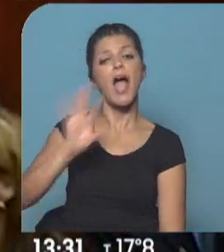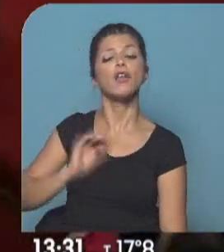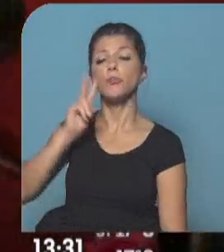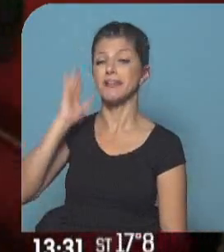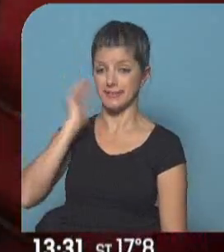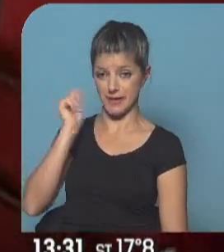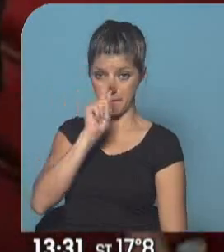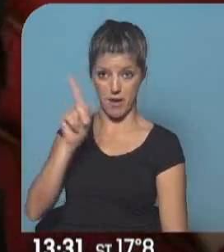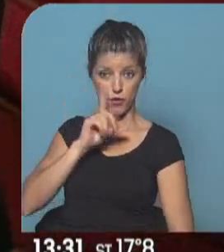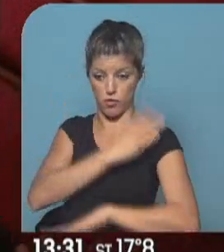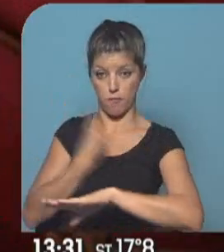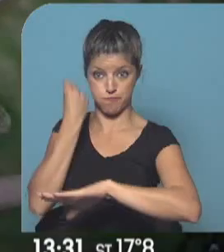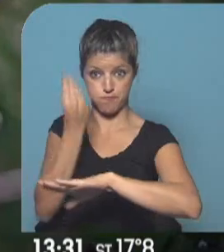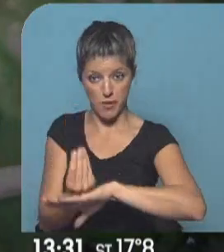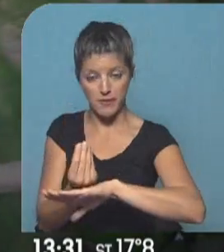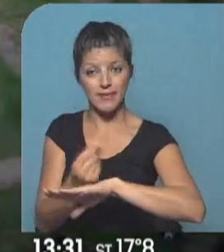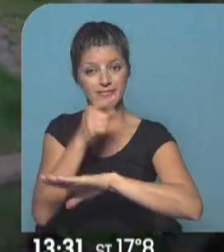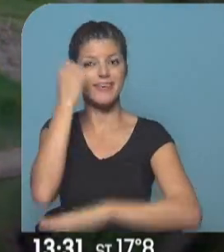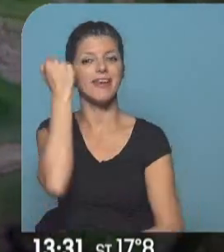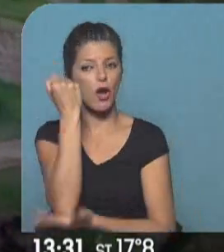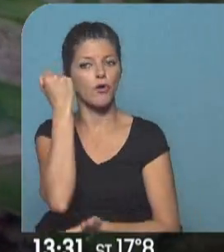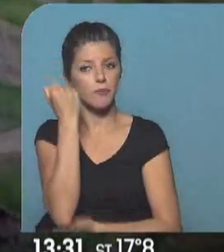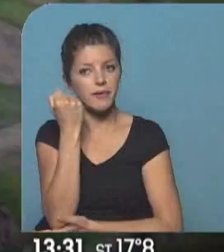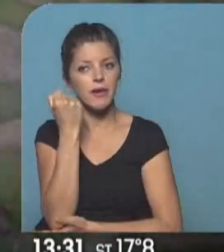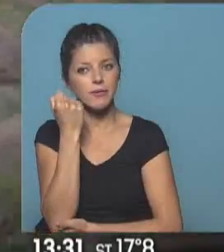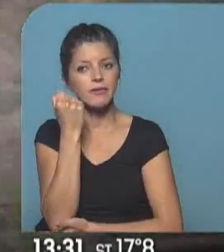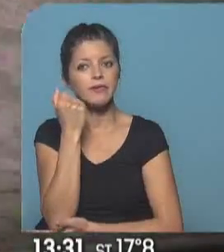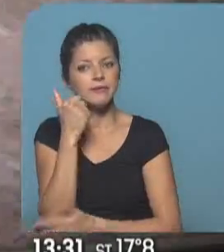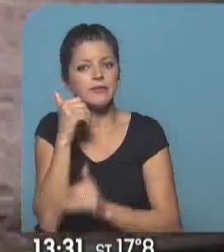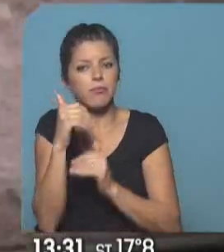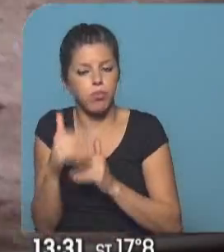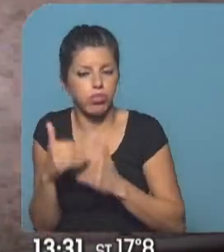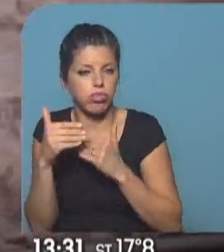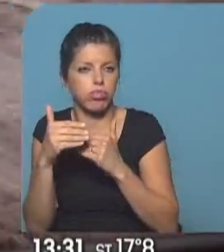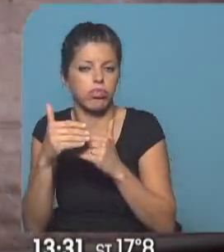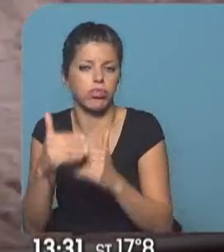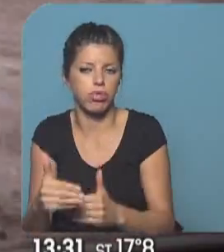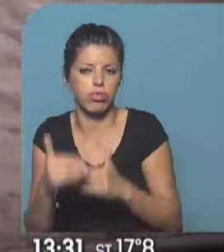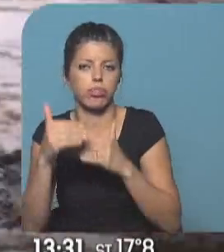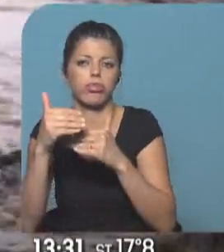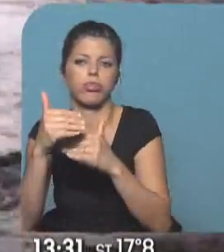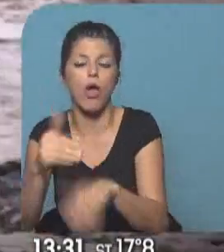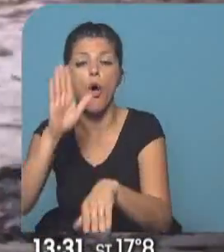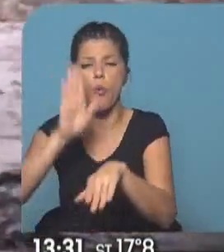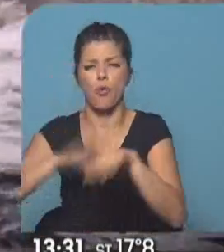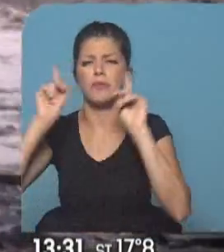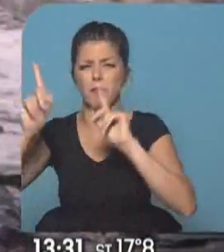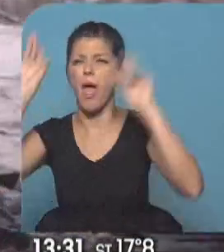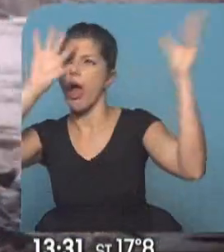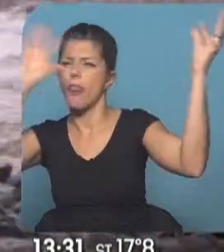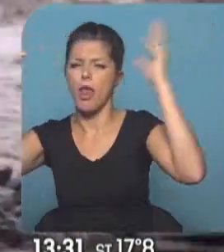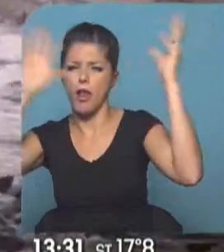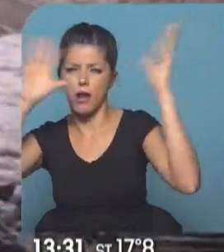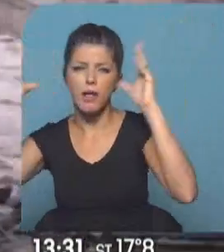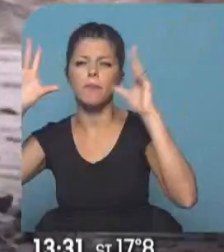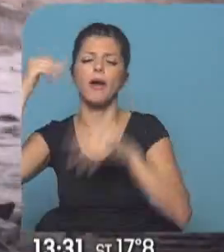el sostenido crecimiento económico peruano también se ha visto ralentizado, agravado por las consecuencias del fenómeno climático El